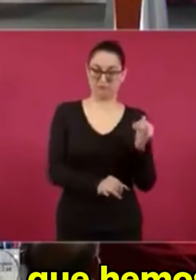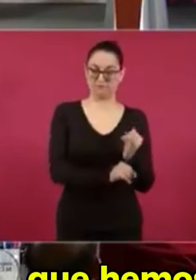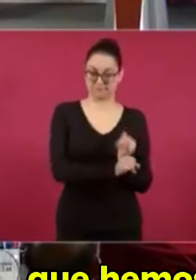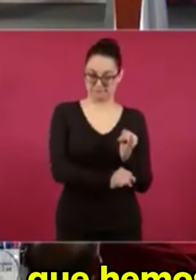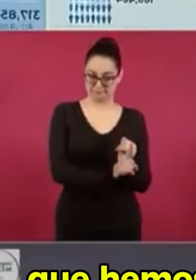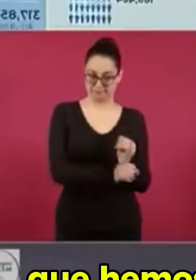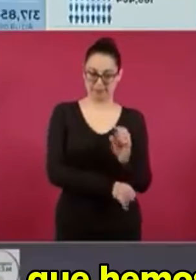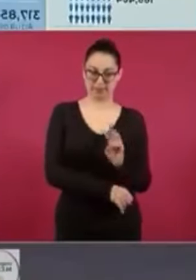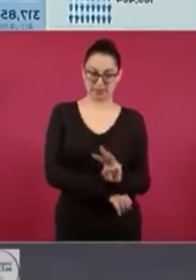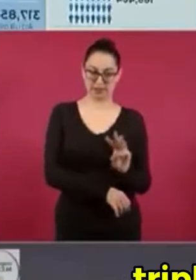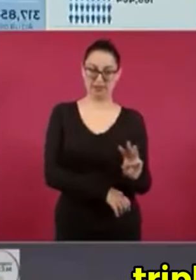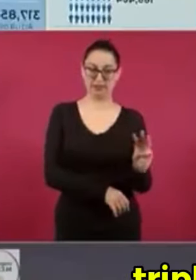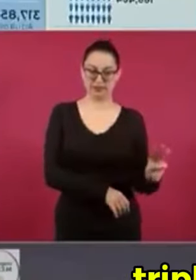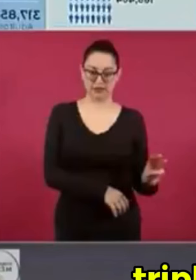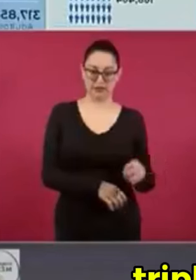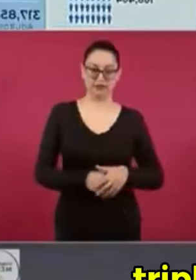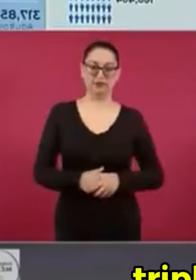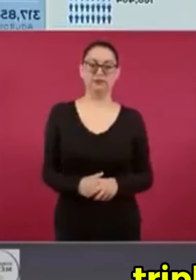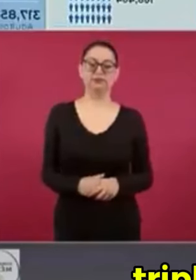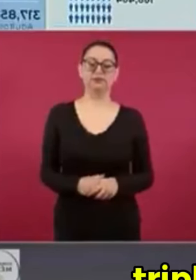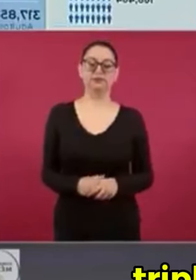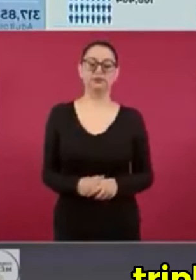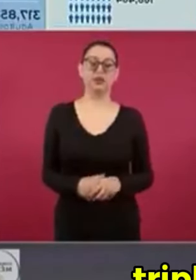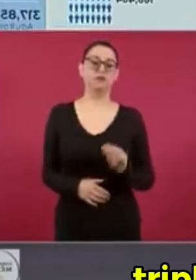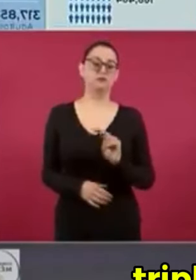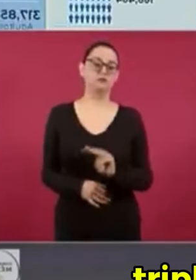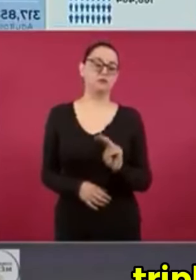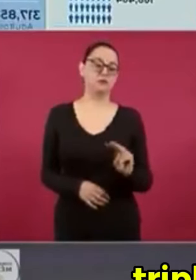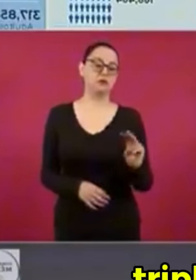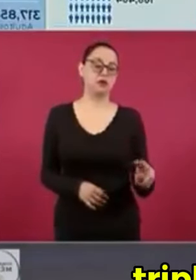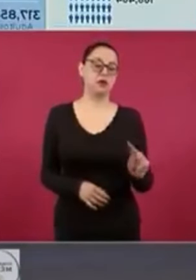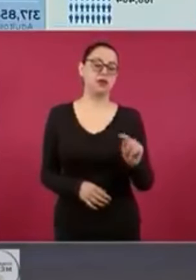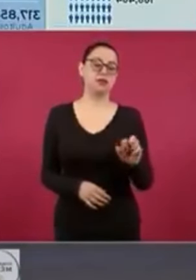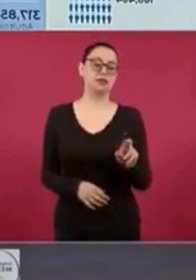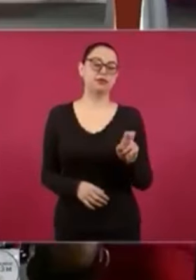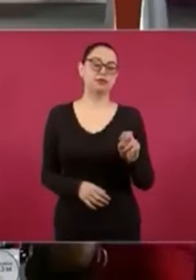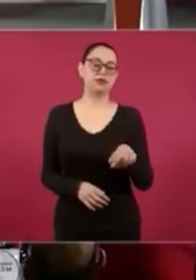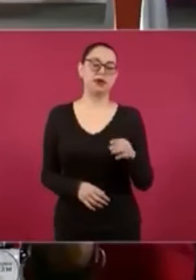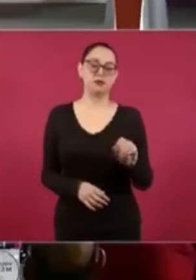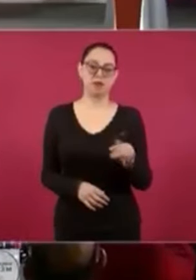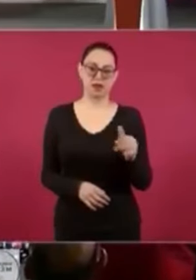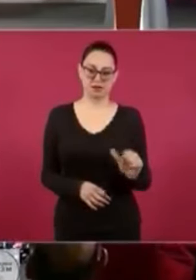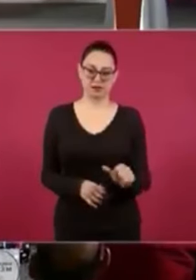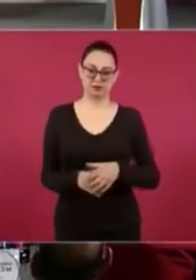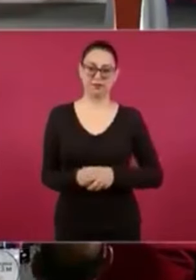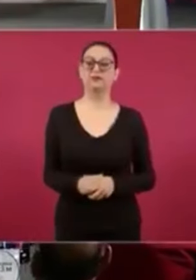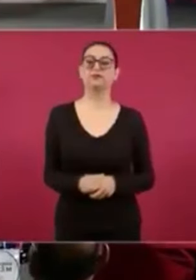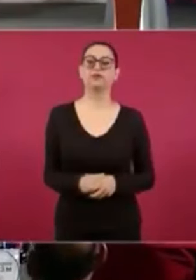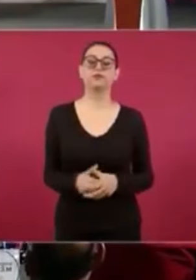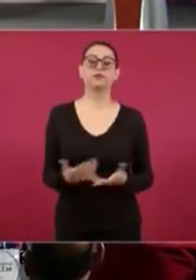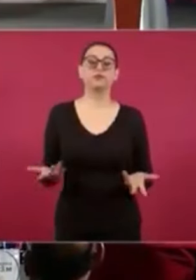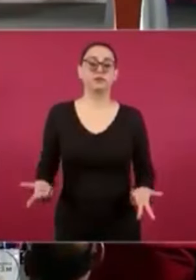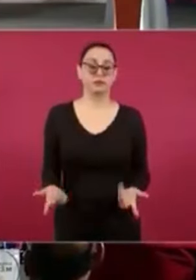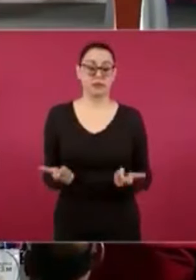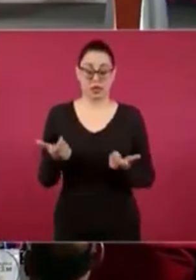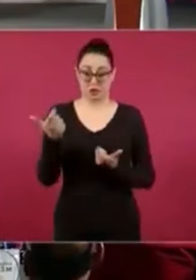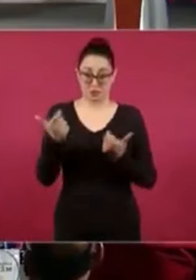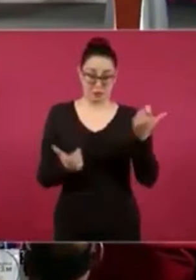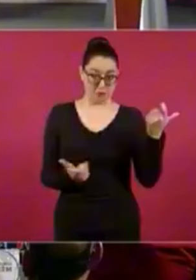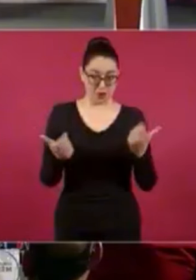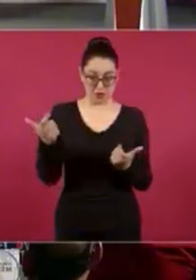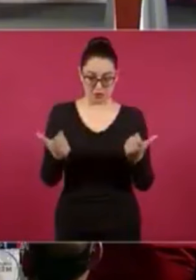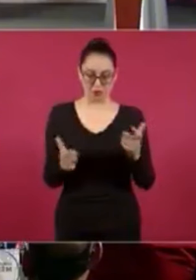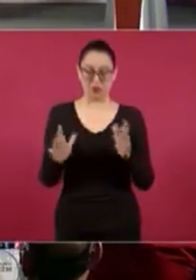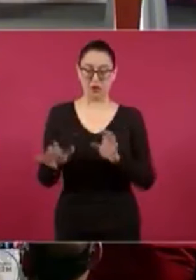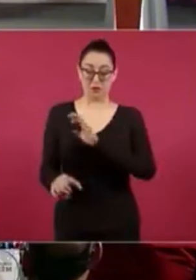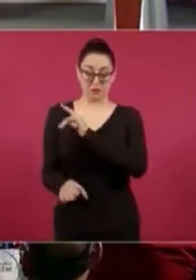través de nuestra página web www.trenmaya.gov.mx. La distribución de las tarifas, en tarifa